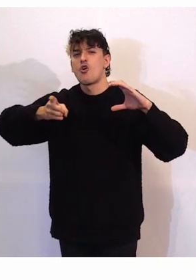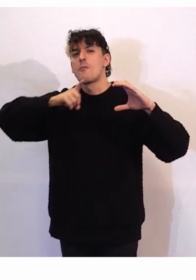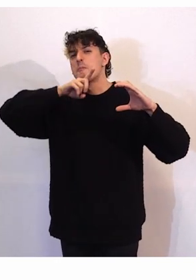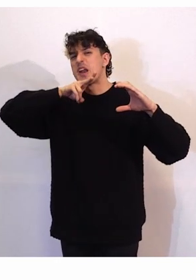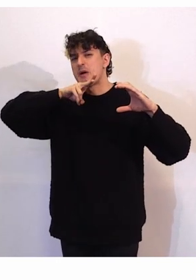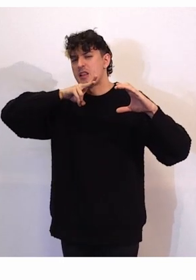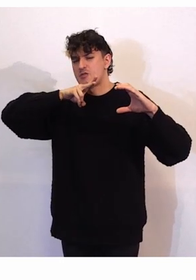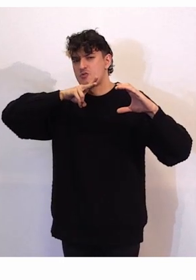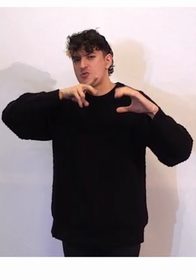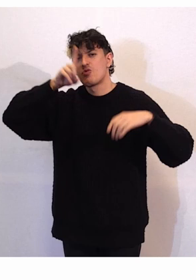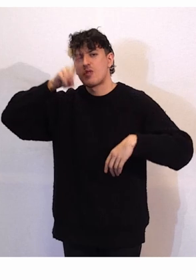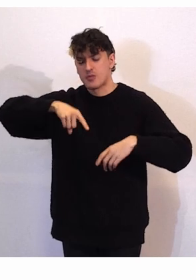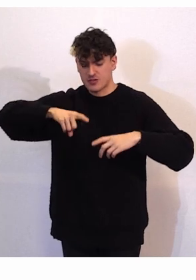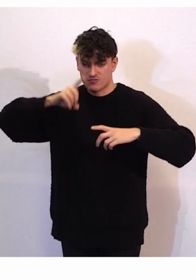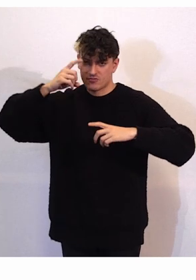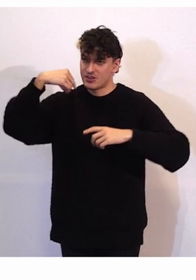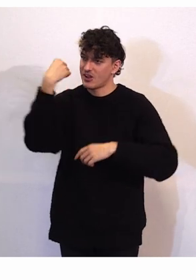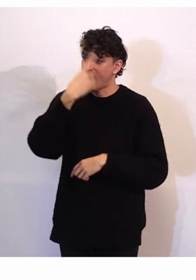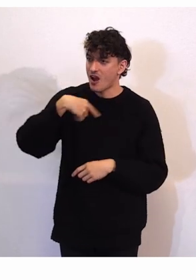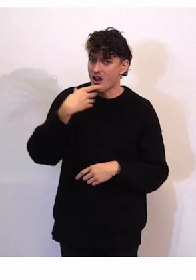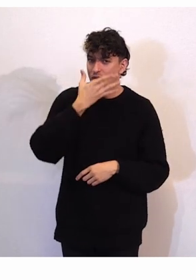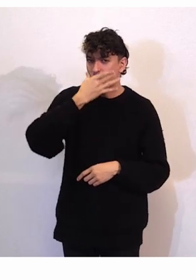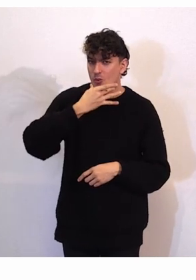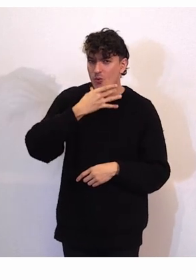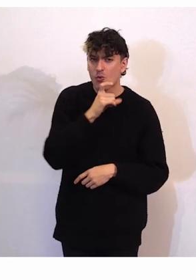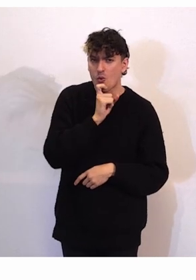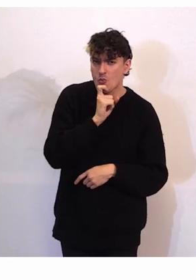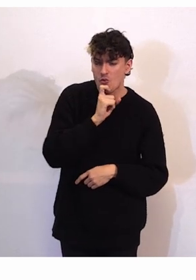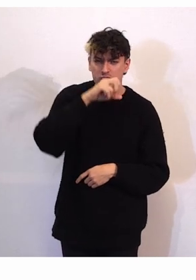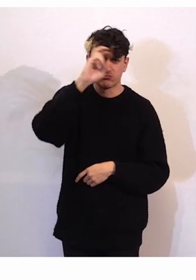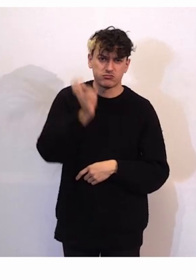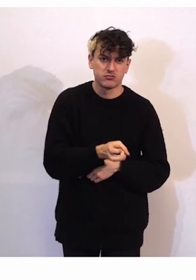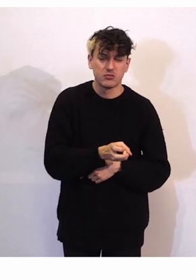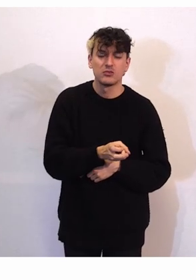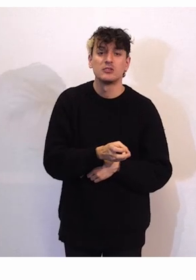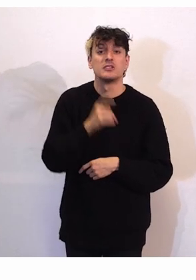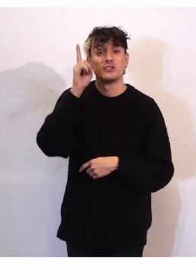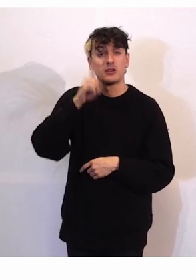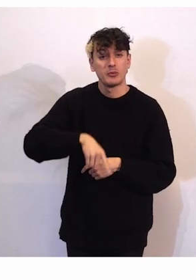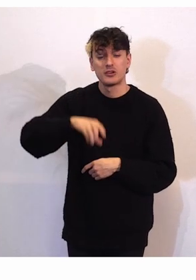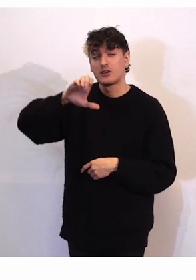no solo verbal en nosotros, sino en la cara que le ponemos. De todas las maneras, Elena también